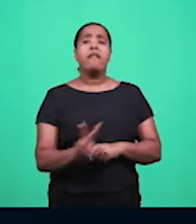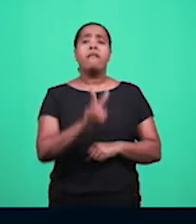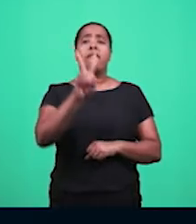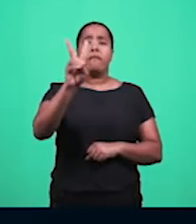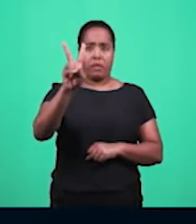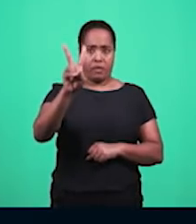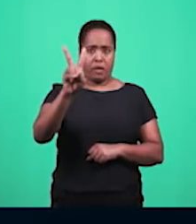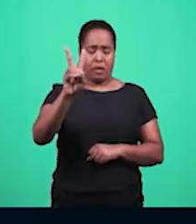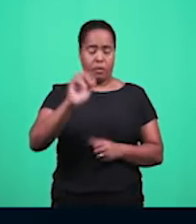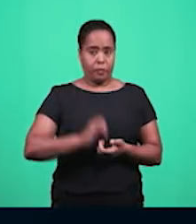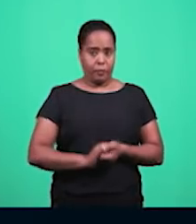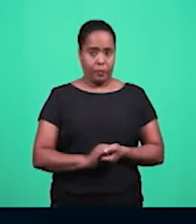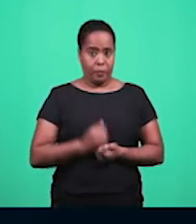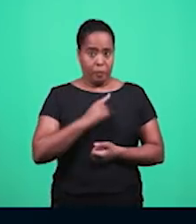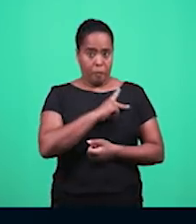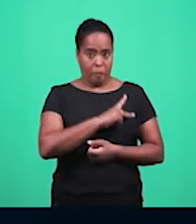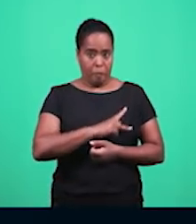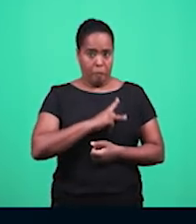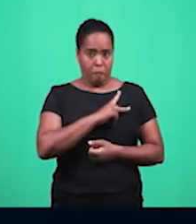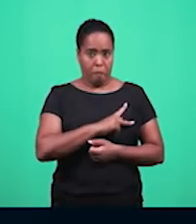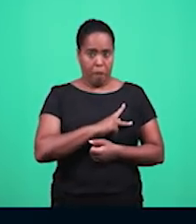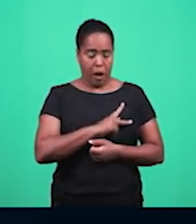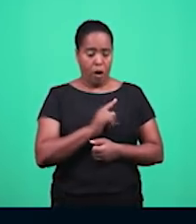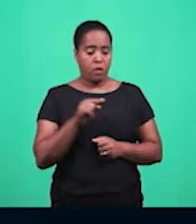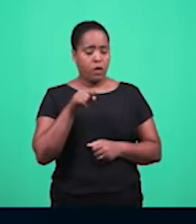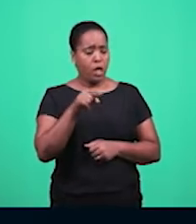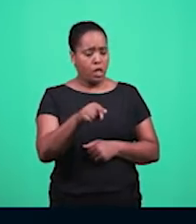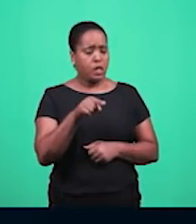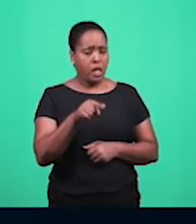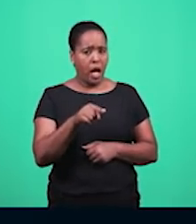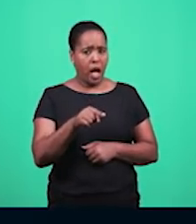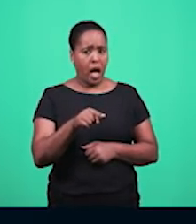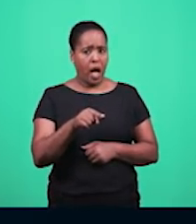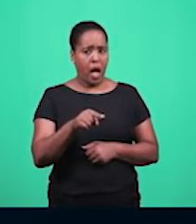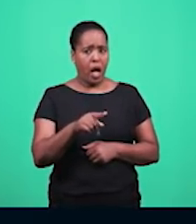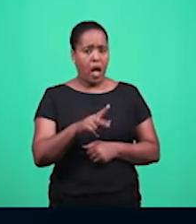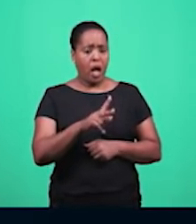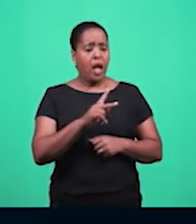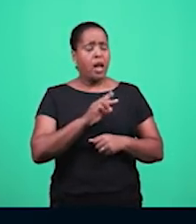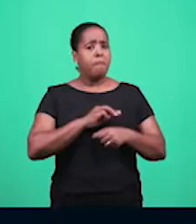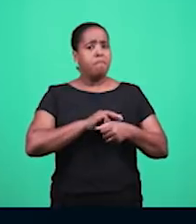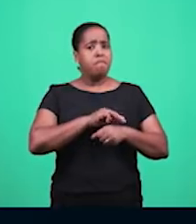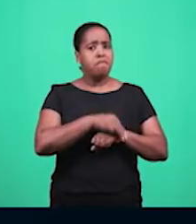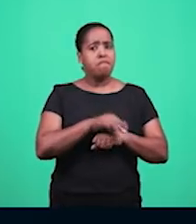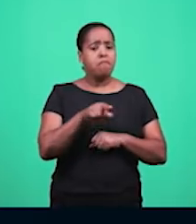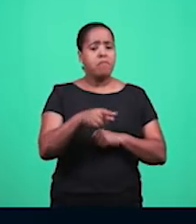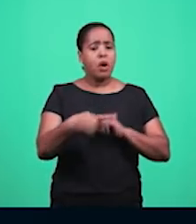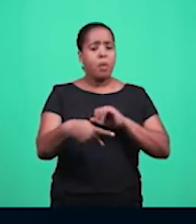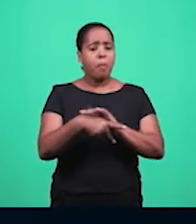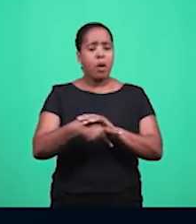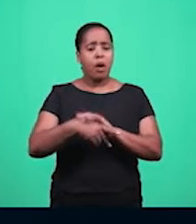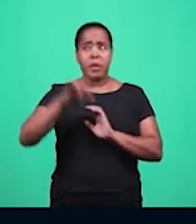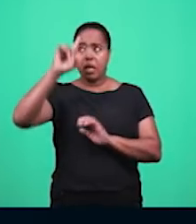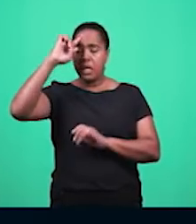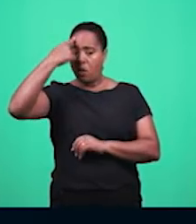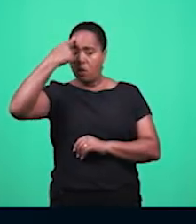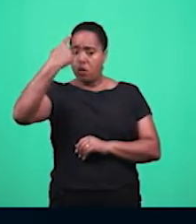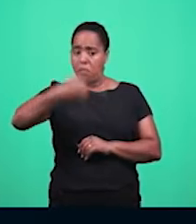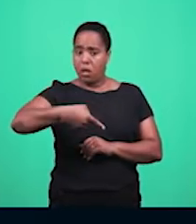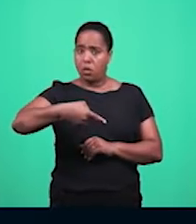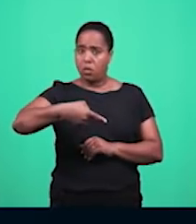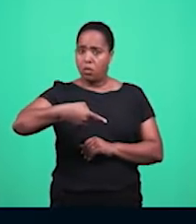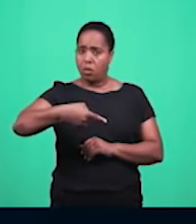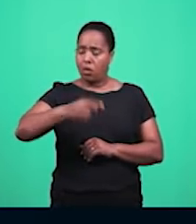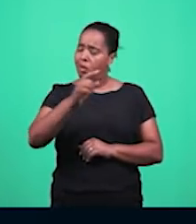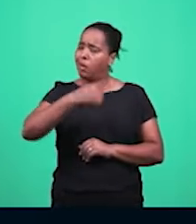valorizado el apóstol pablo decía me fui hecho ministro según la administración de dios nosotros